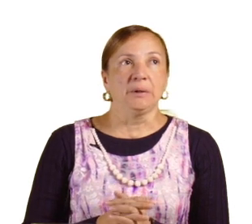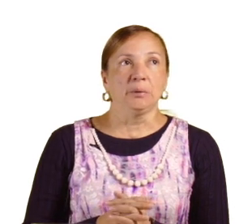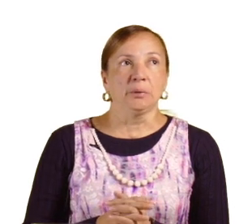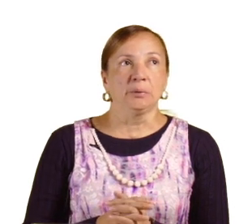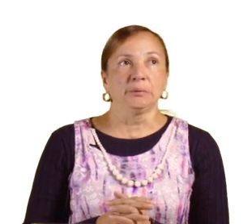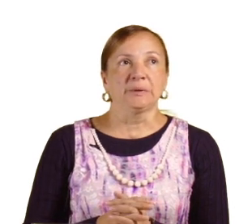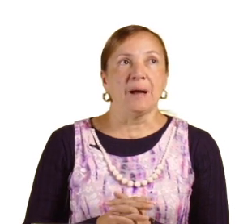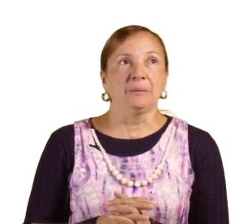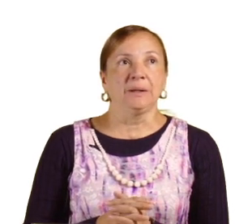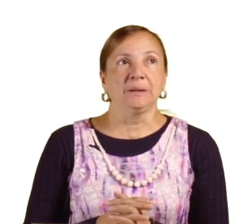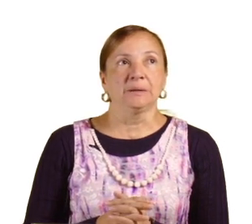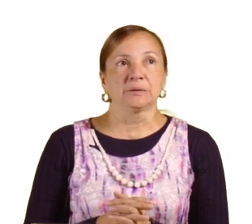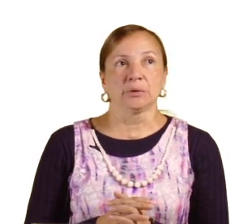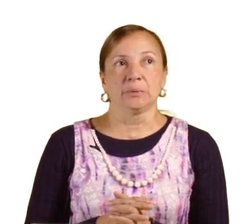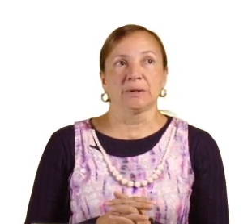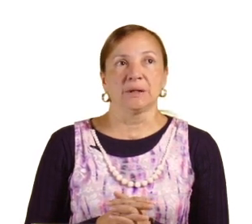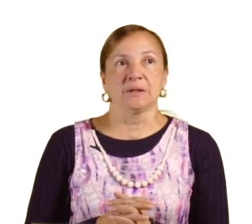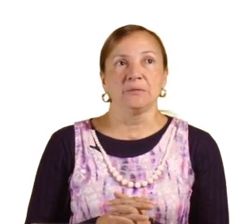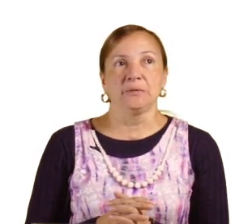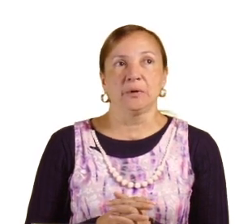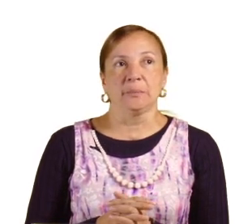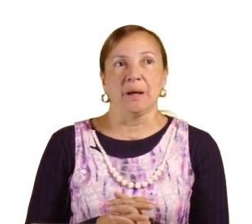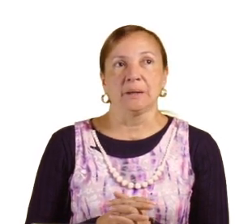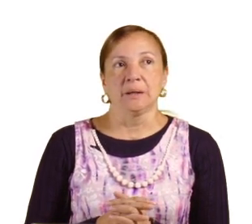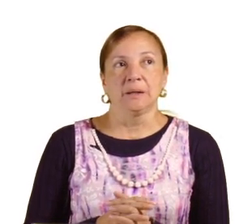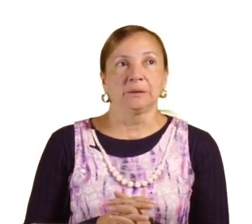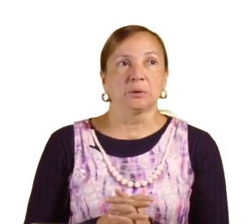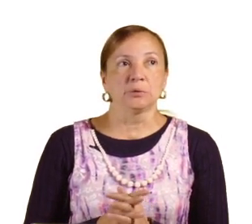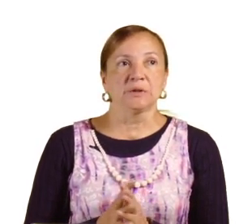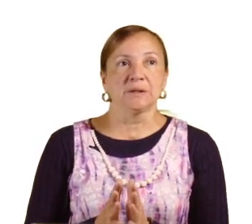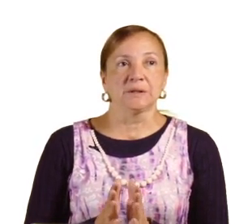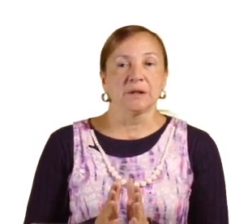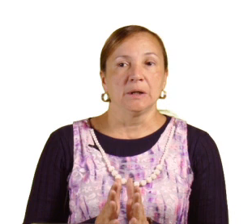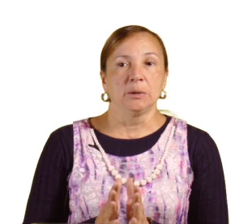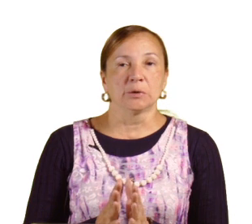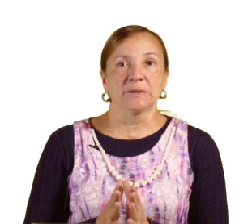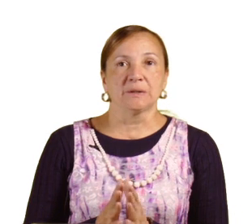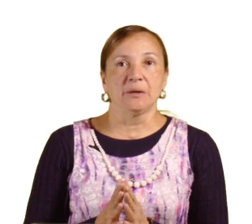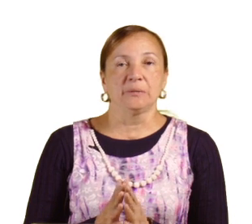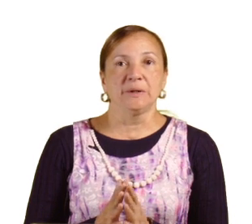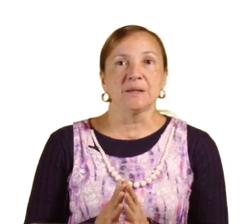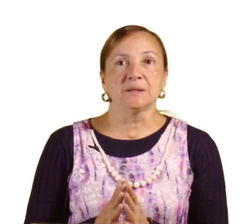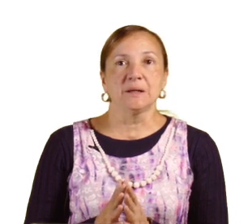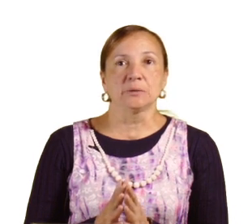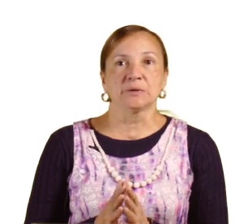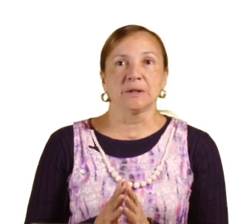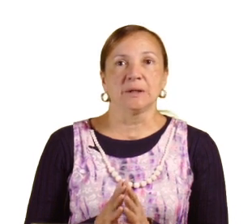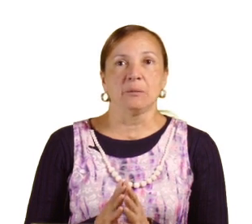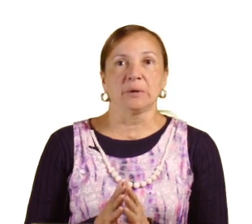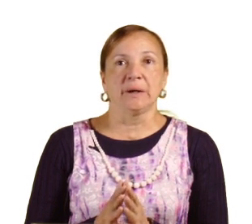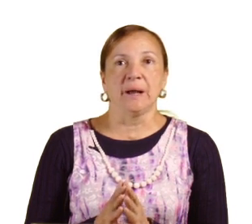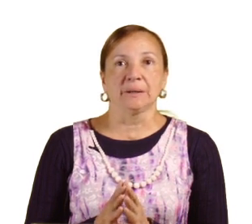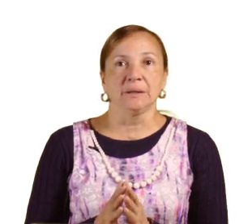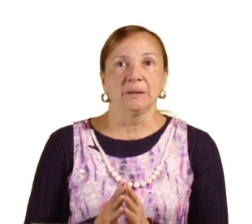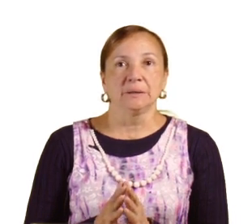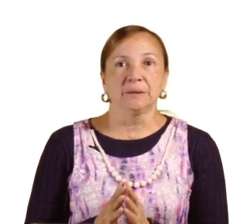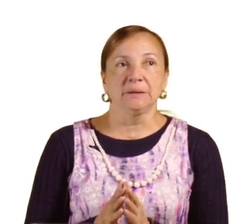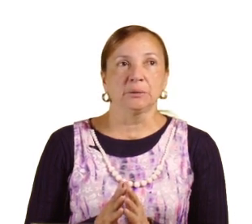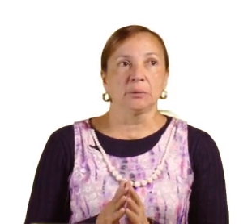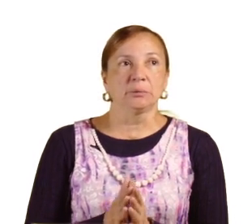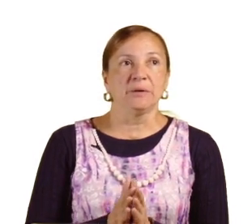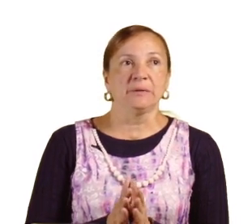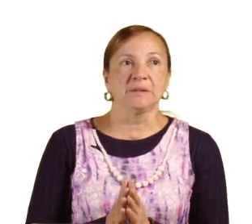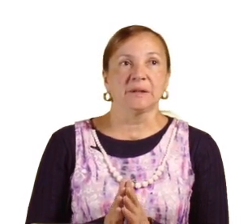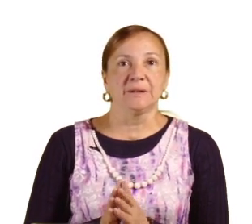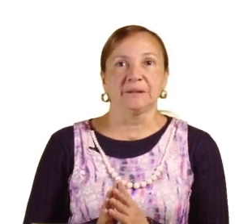El periodo contable sobre el que se informa. Entonces, los estados financieros se elaborarán